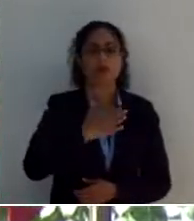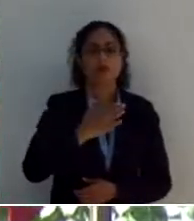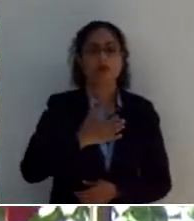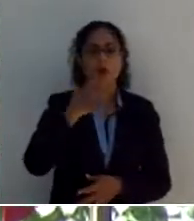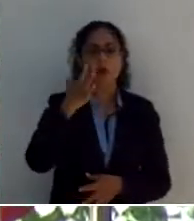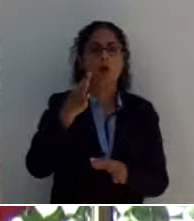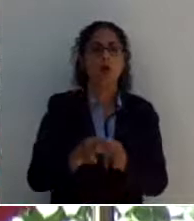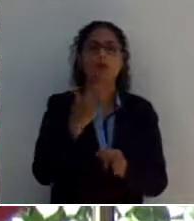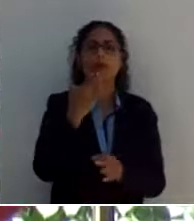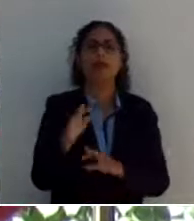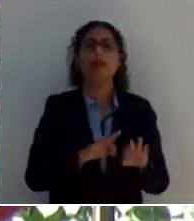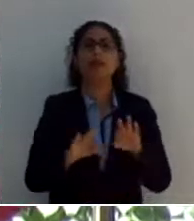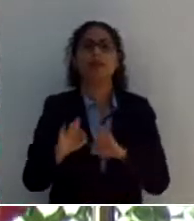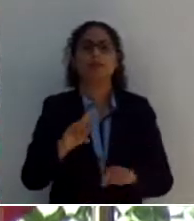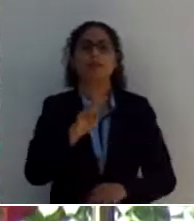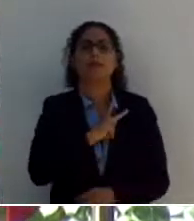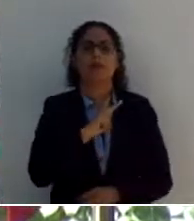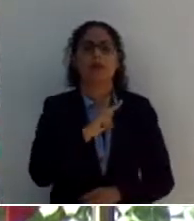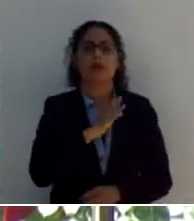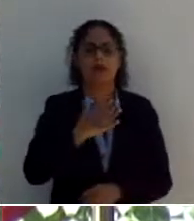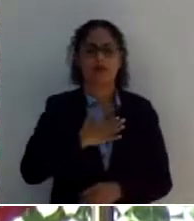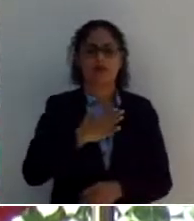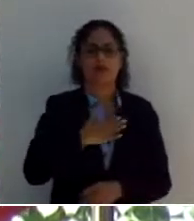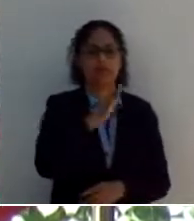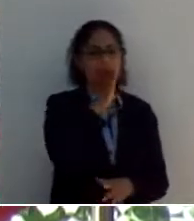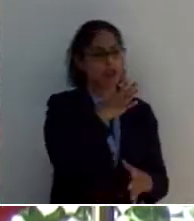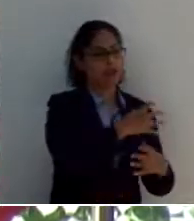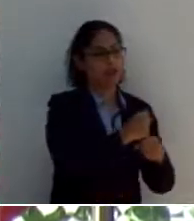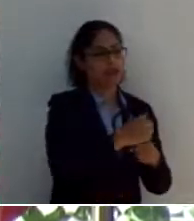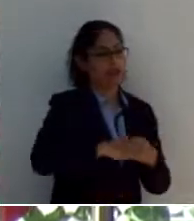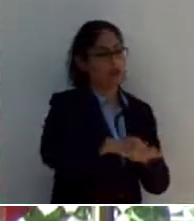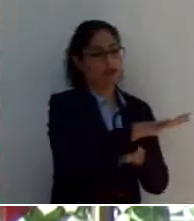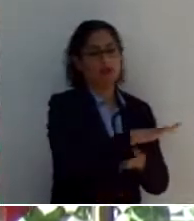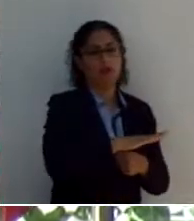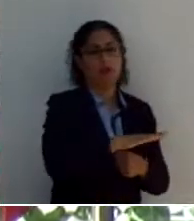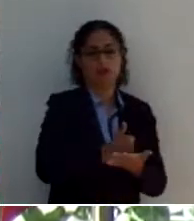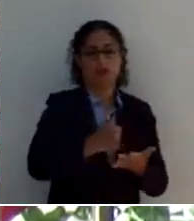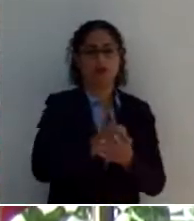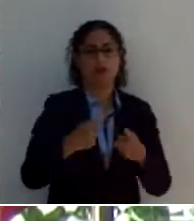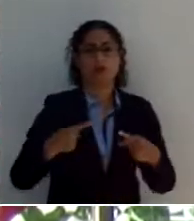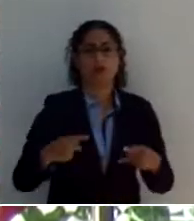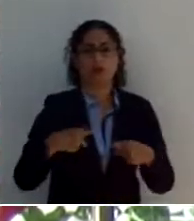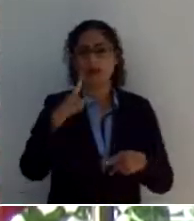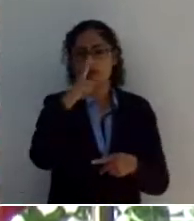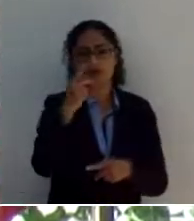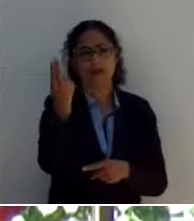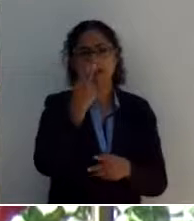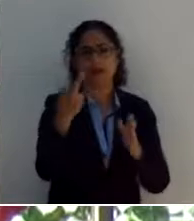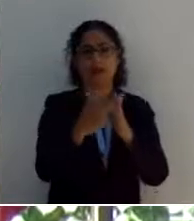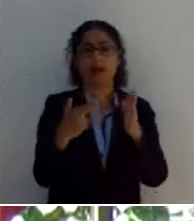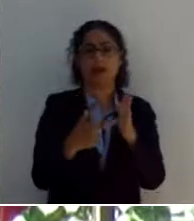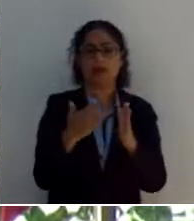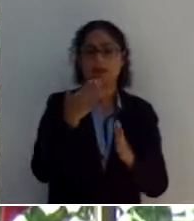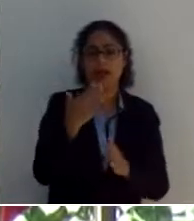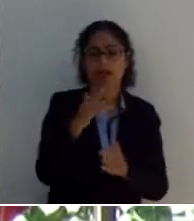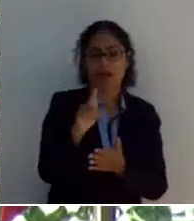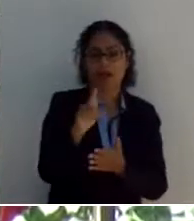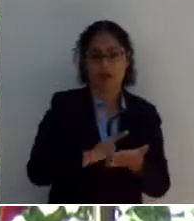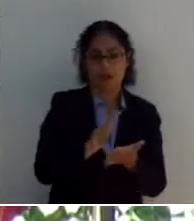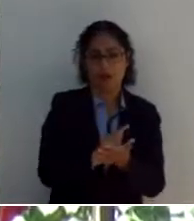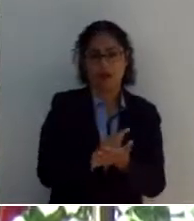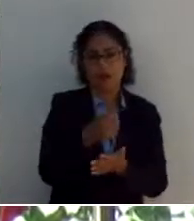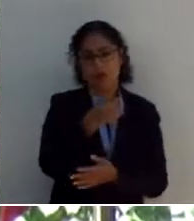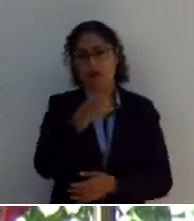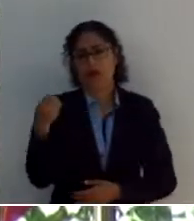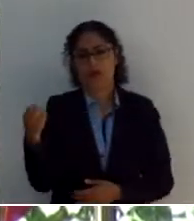nuestro deber y estamos defendiendo a los ciudadanos, aplicando la ley y resguardando el orden. Por eso, a